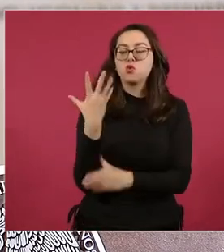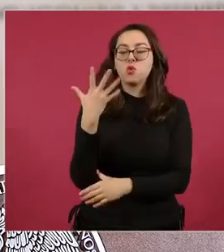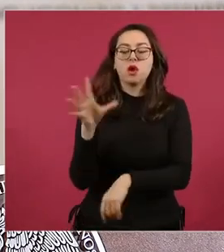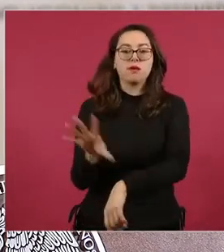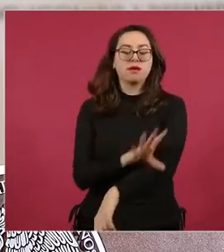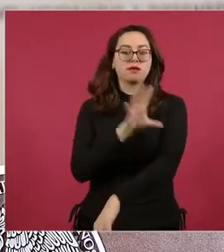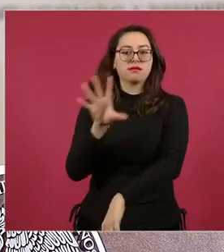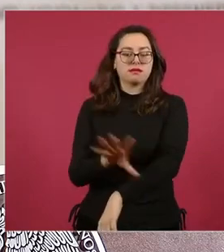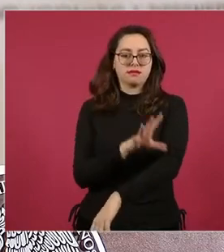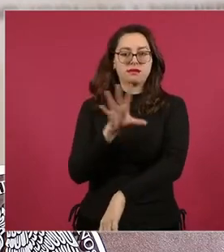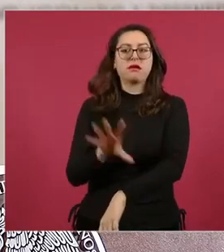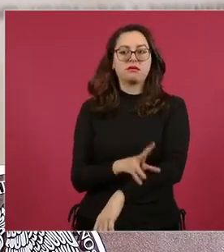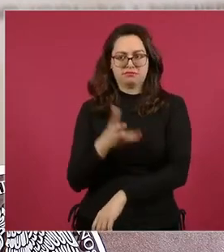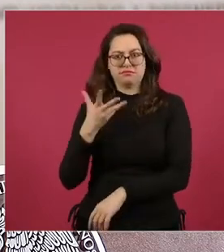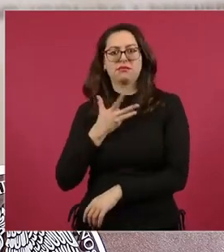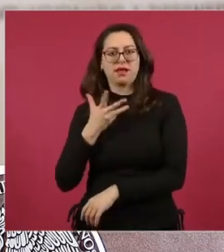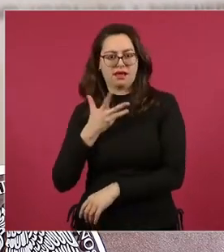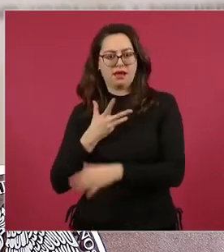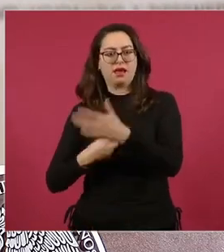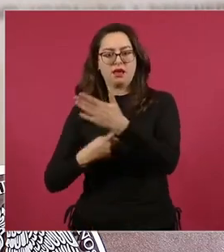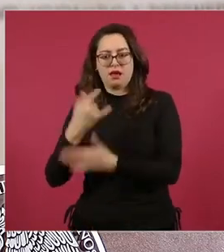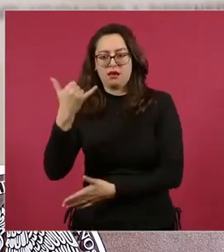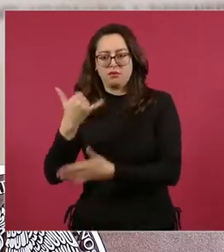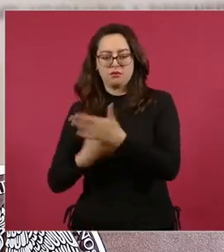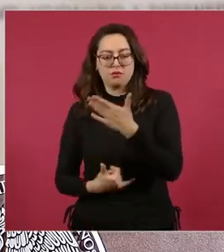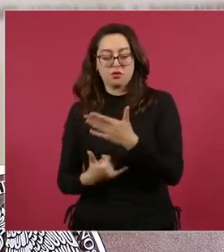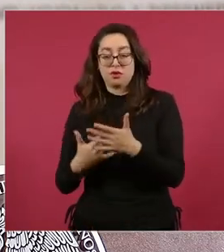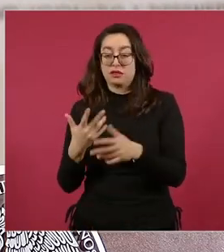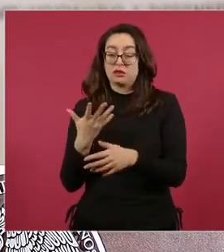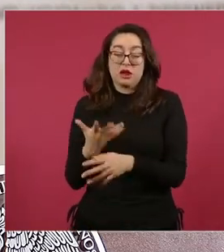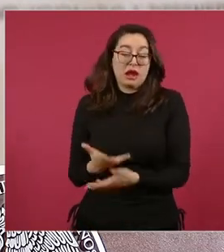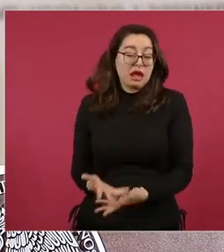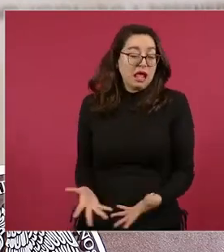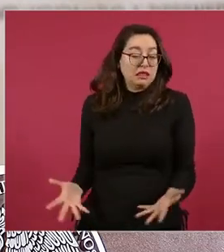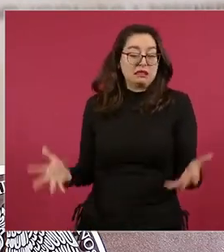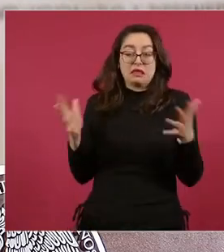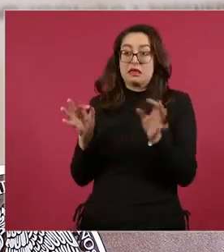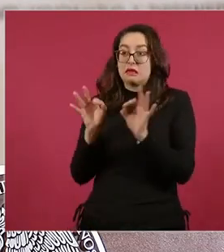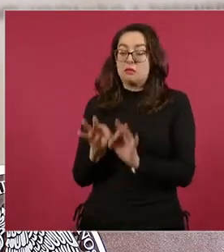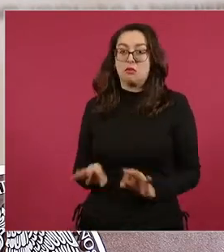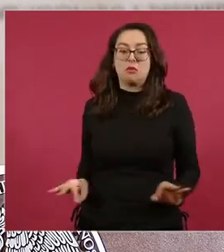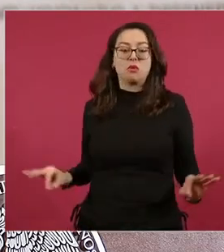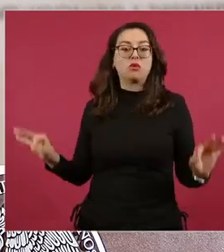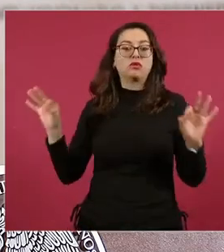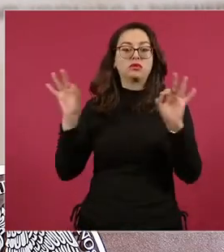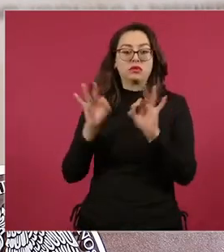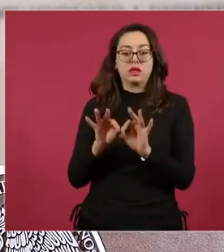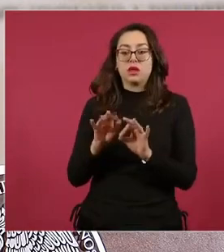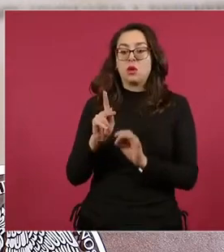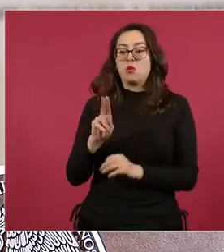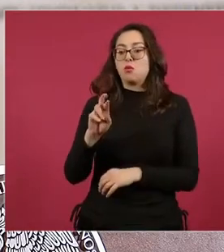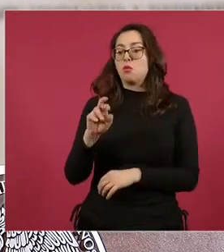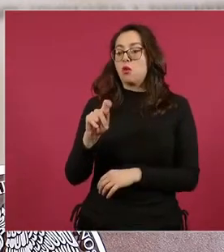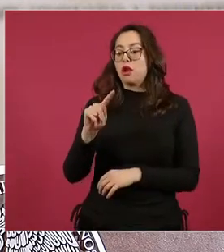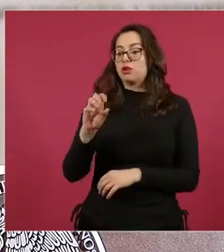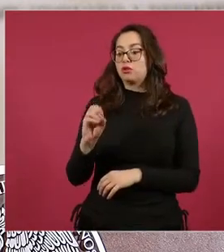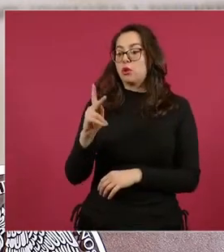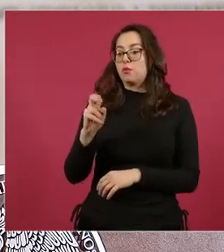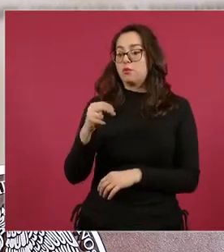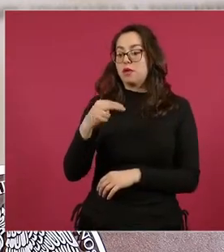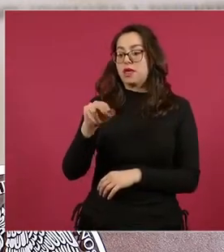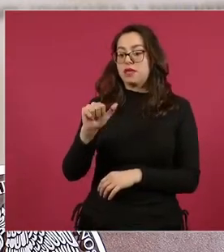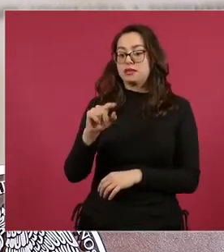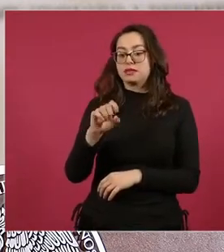renovables. Incluye el proyecto fotovoltaico más importante de América Latina, Puerto Peñasco, con